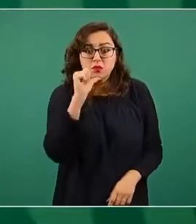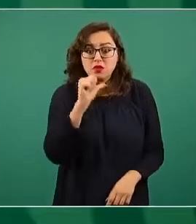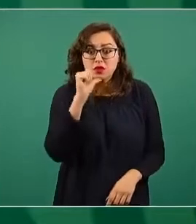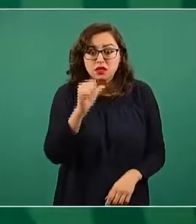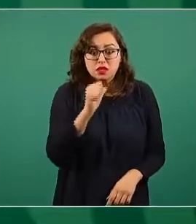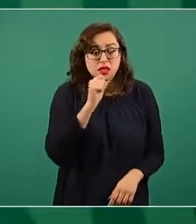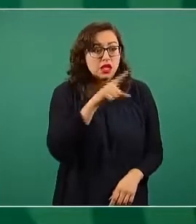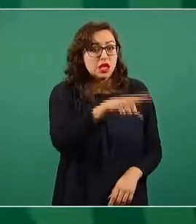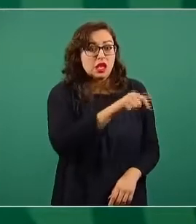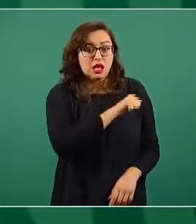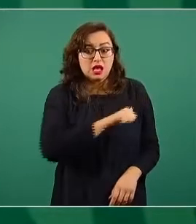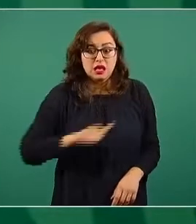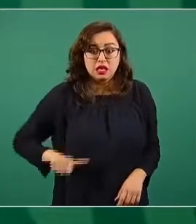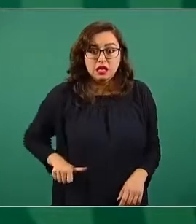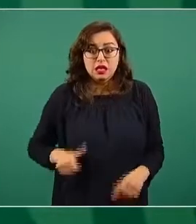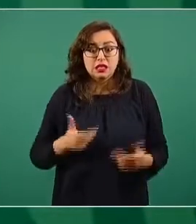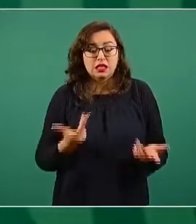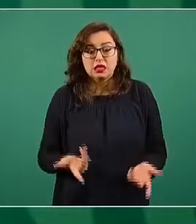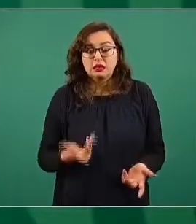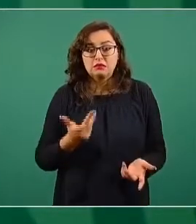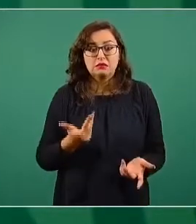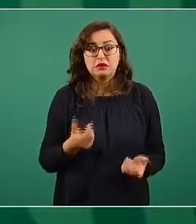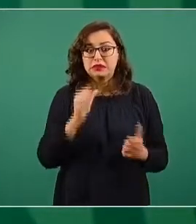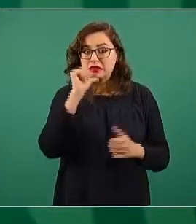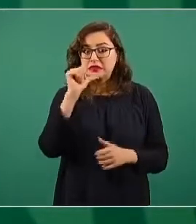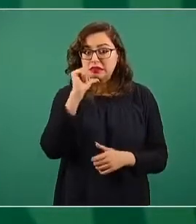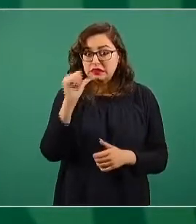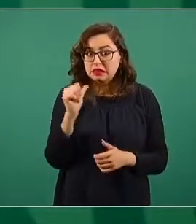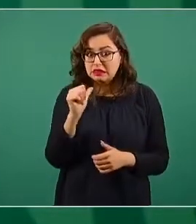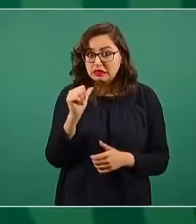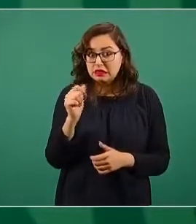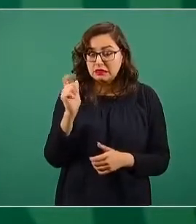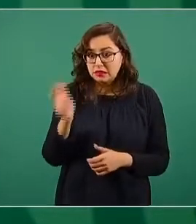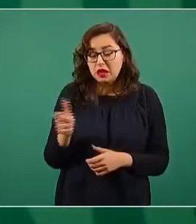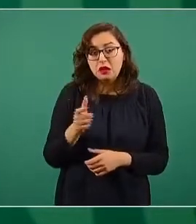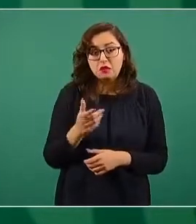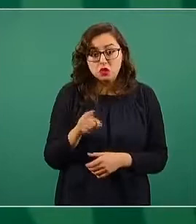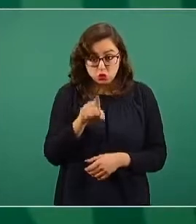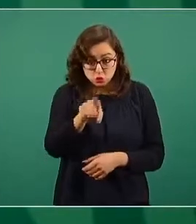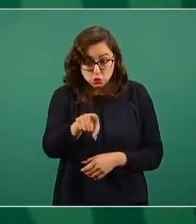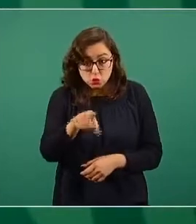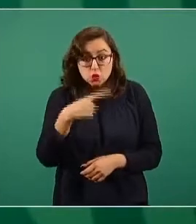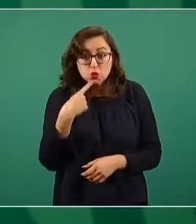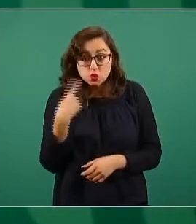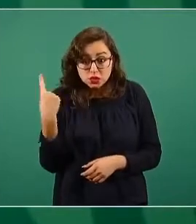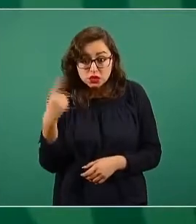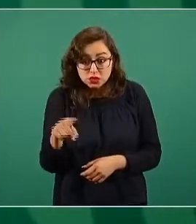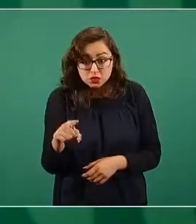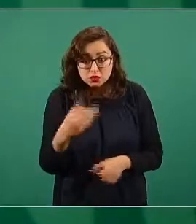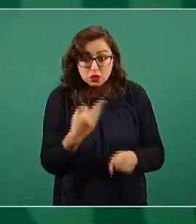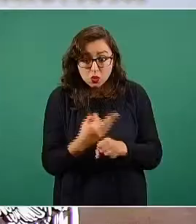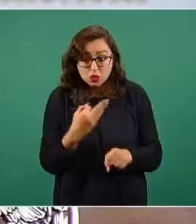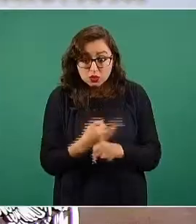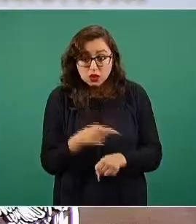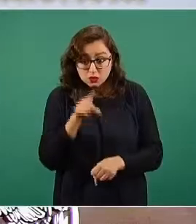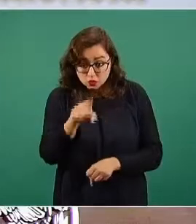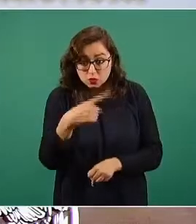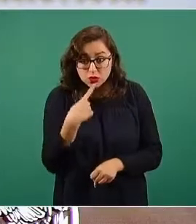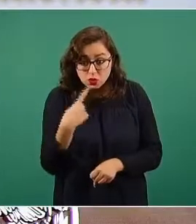del alcalde o de la alcaldía en relación a los servicios ya prestados. Esto es una denuncia que tú estás haciendo,